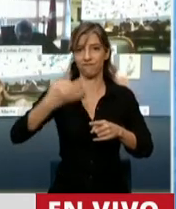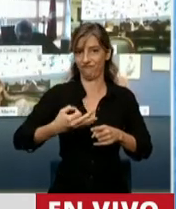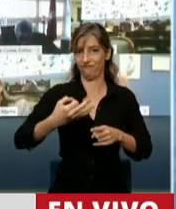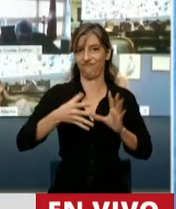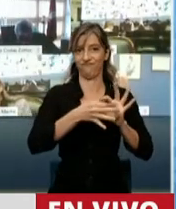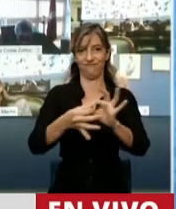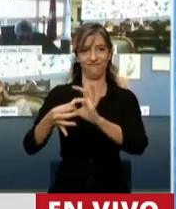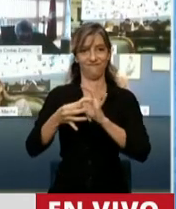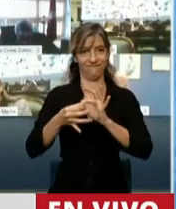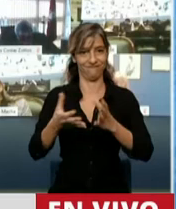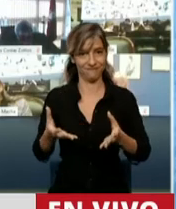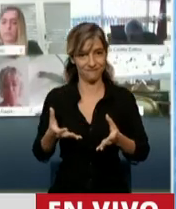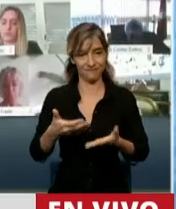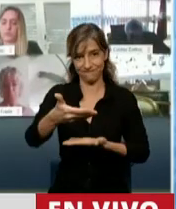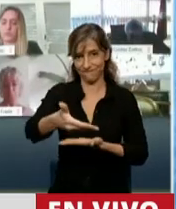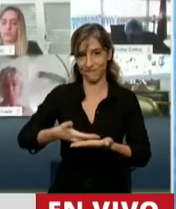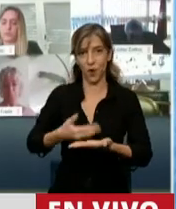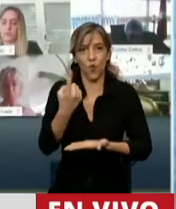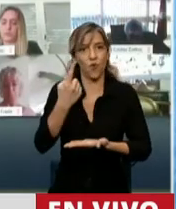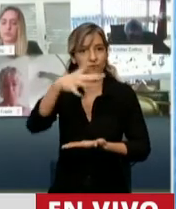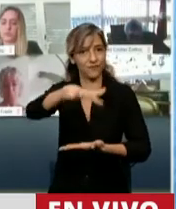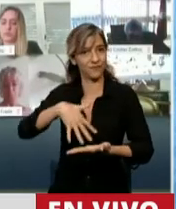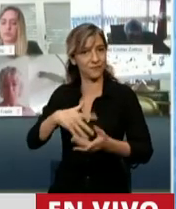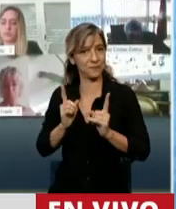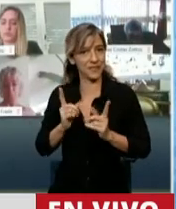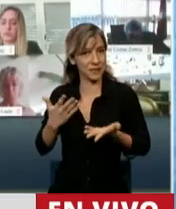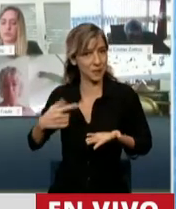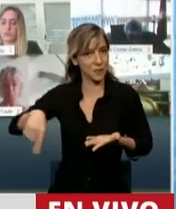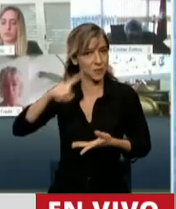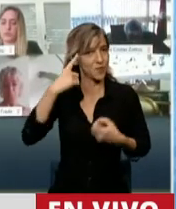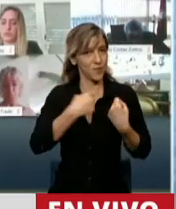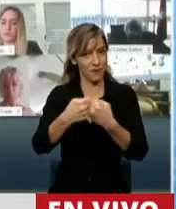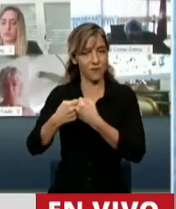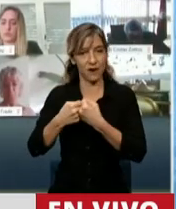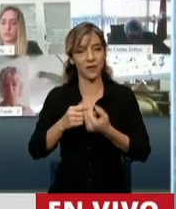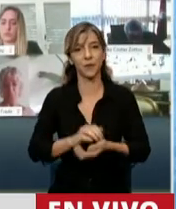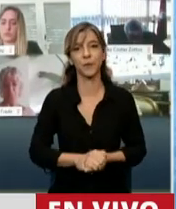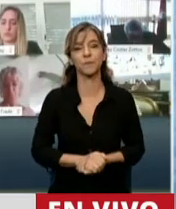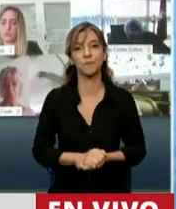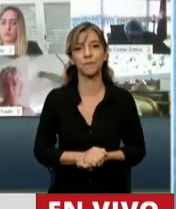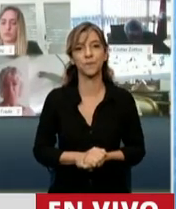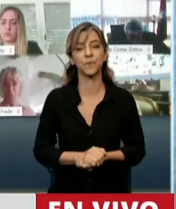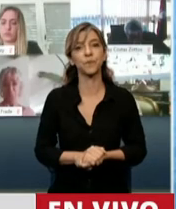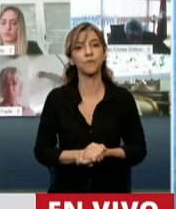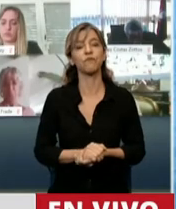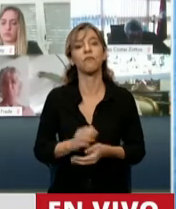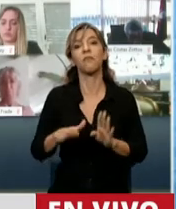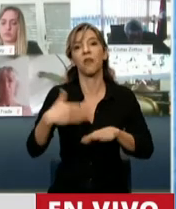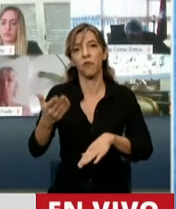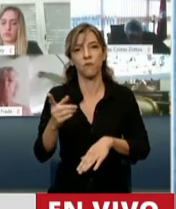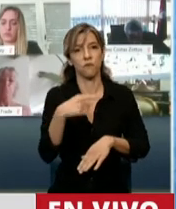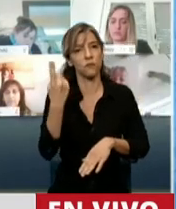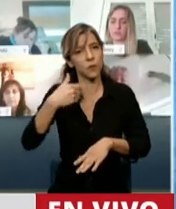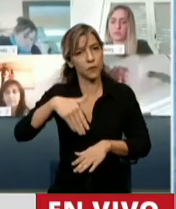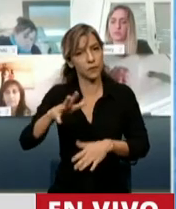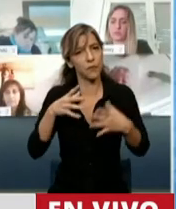Y después, hoy seguramente vamos a tener sancionar una moratoria impositiva que va